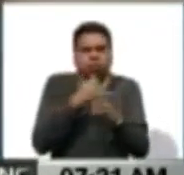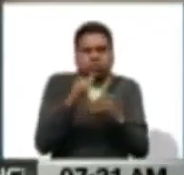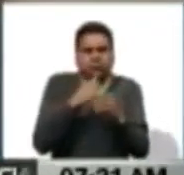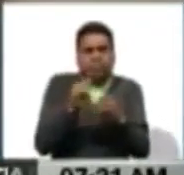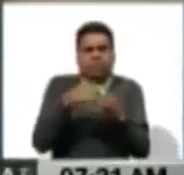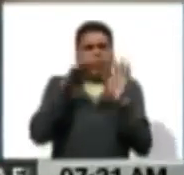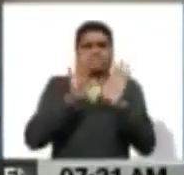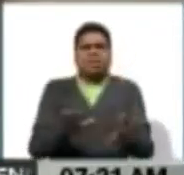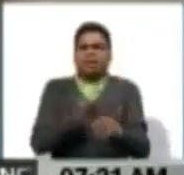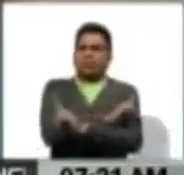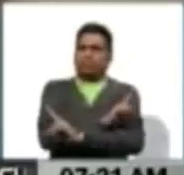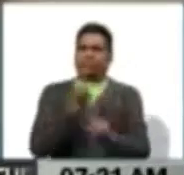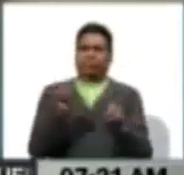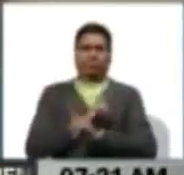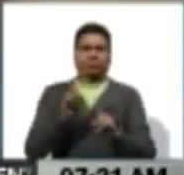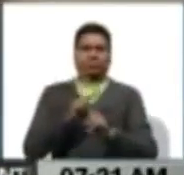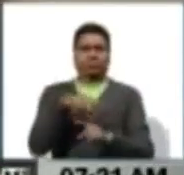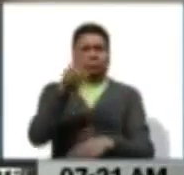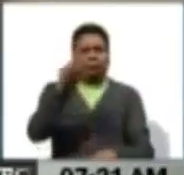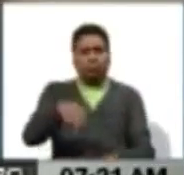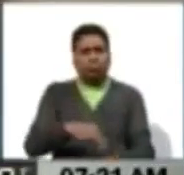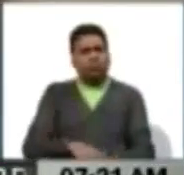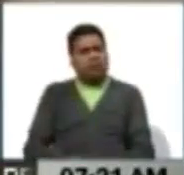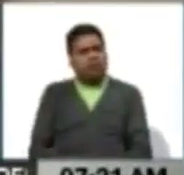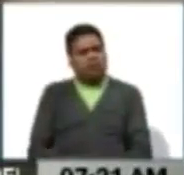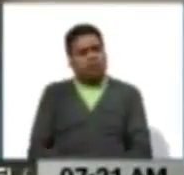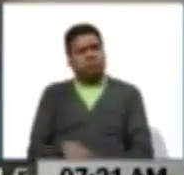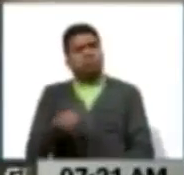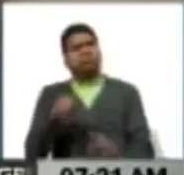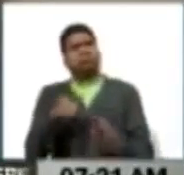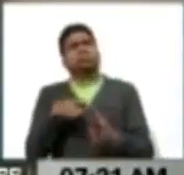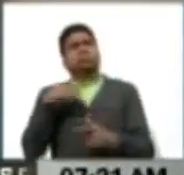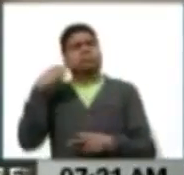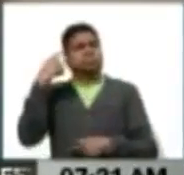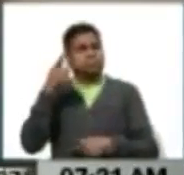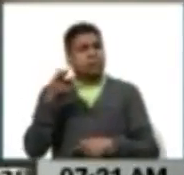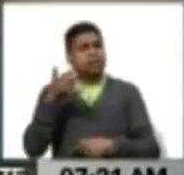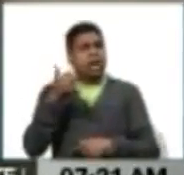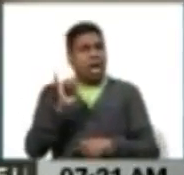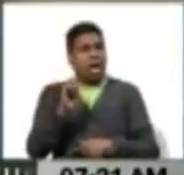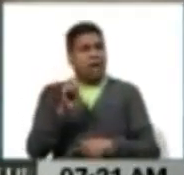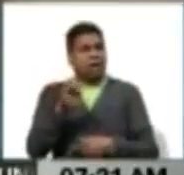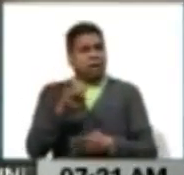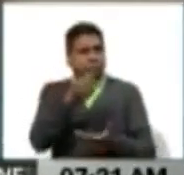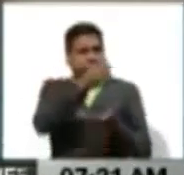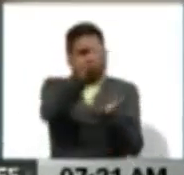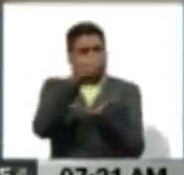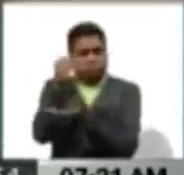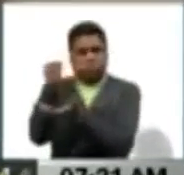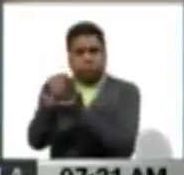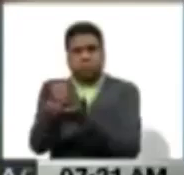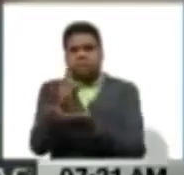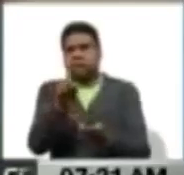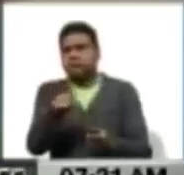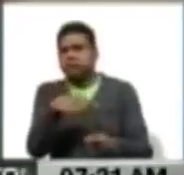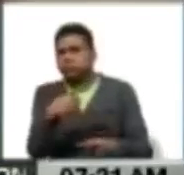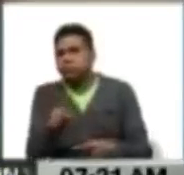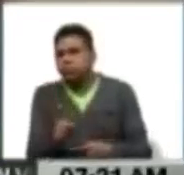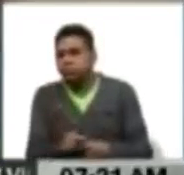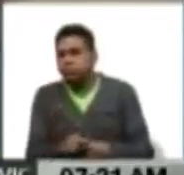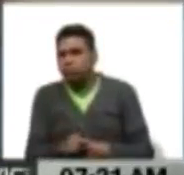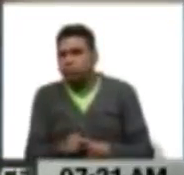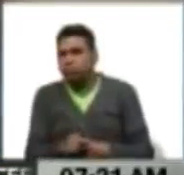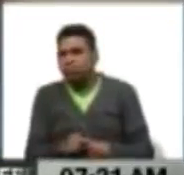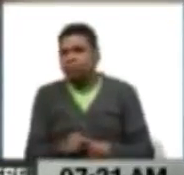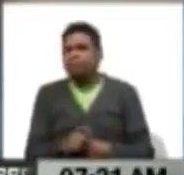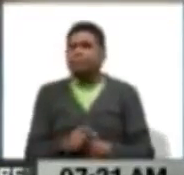detiene. Entonces, estamos hablando de que si hay inversión, repetimos. Lo más importante aquí es señalar que